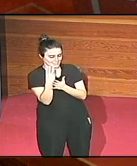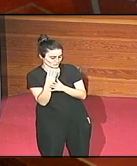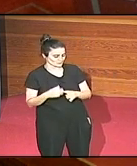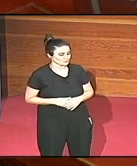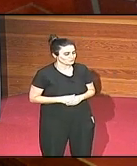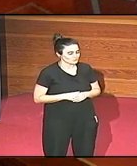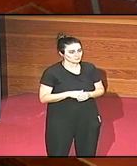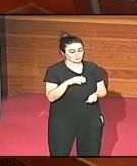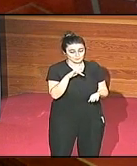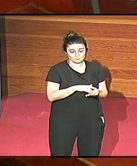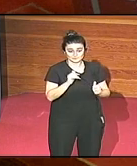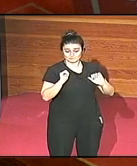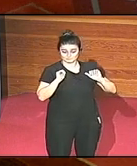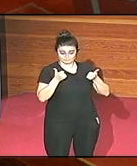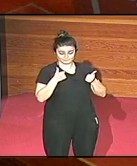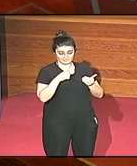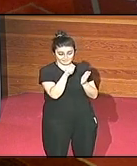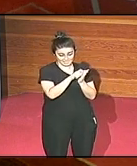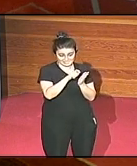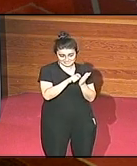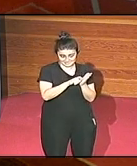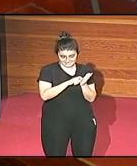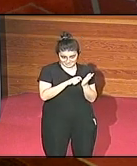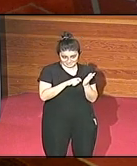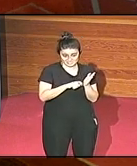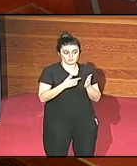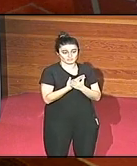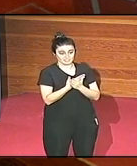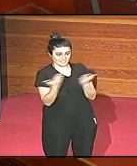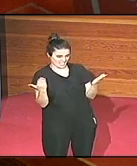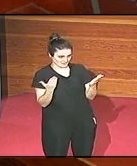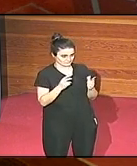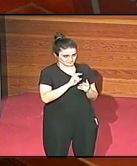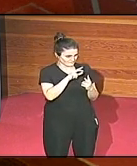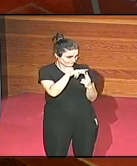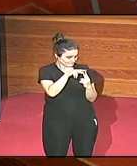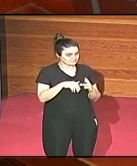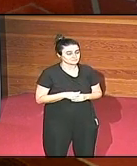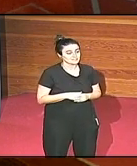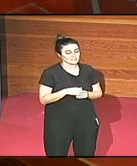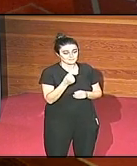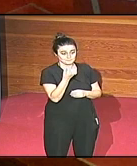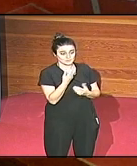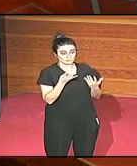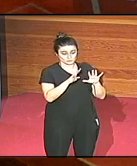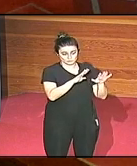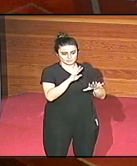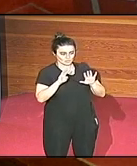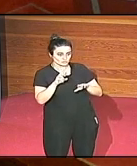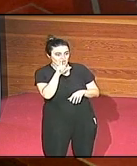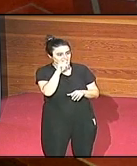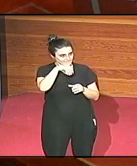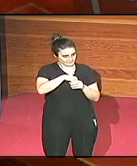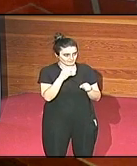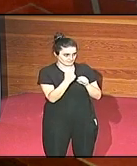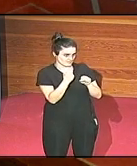prensa escrita, en los diarios de Euskaldunon Egunkaria y Diario de Noticias. Desde 1998 ha trabajado para ITV,